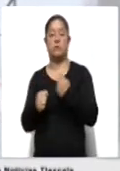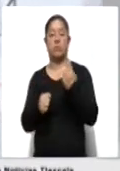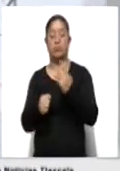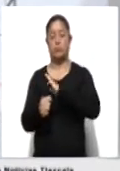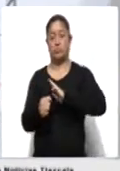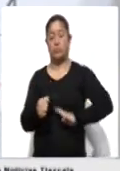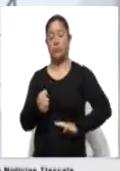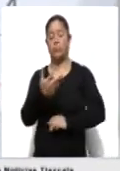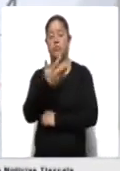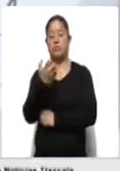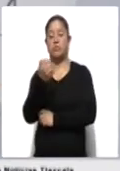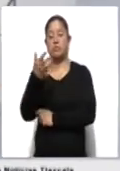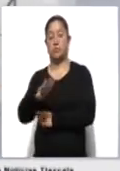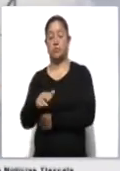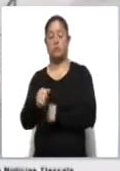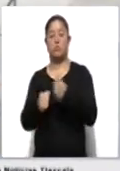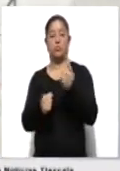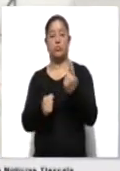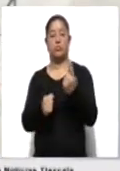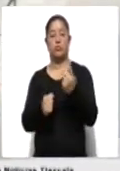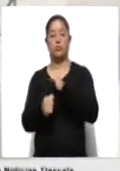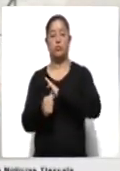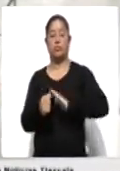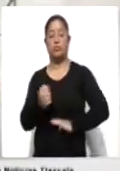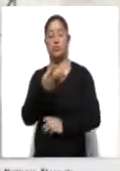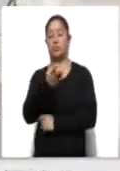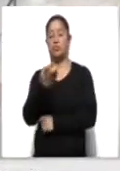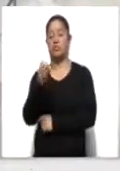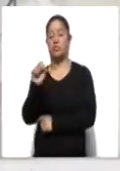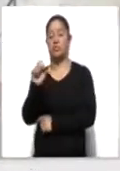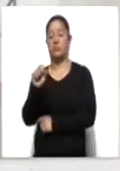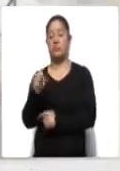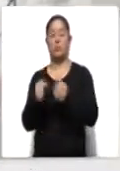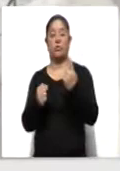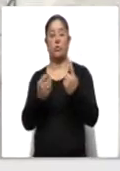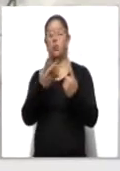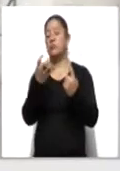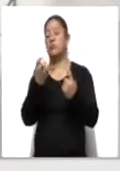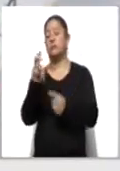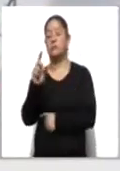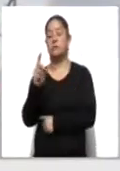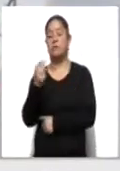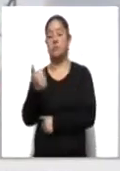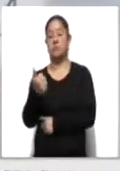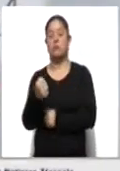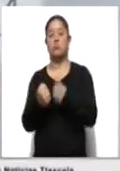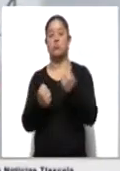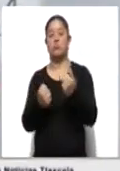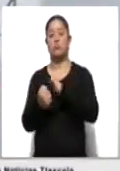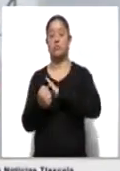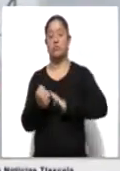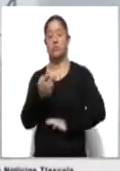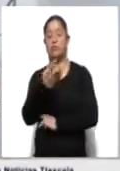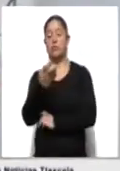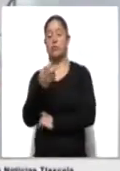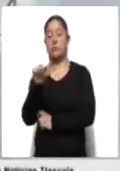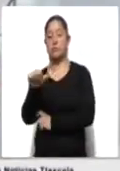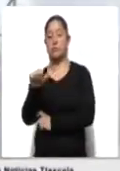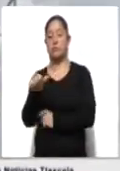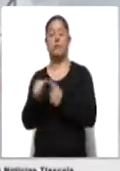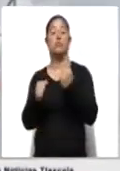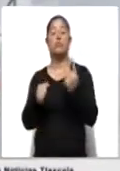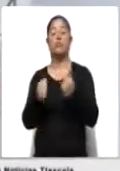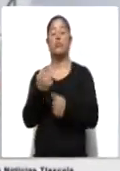Monte 510, Ixtacuixtla 460, Calpulalpan 436, Tetla